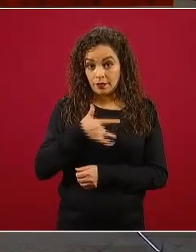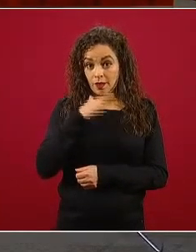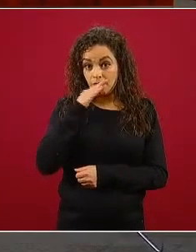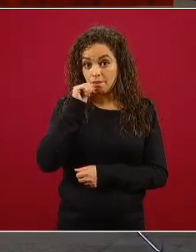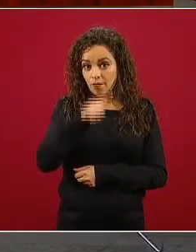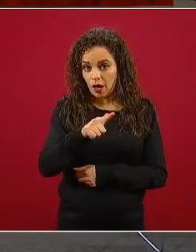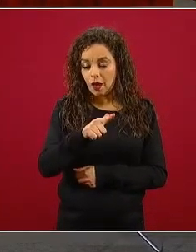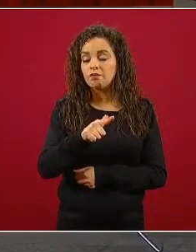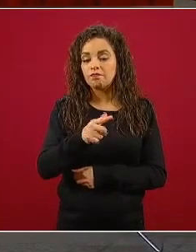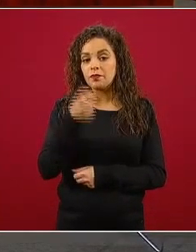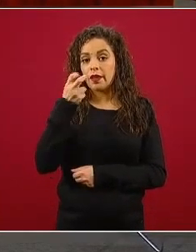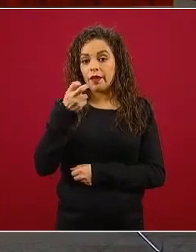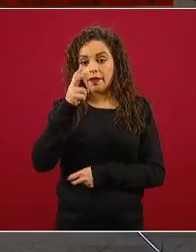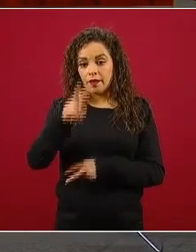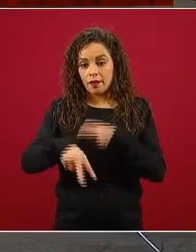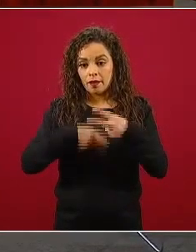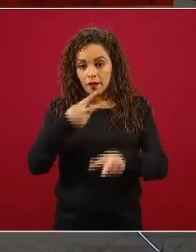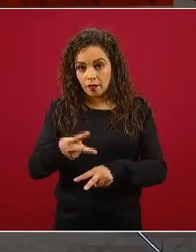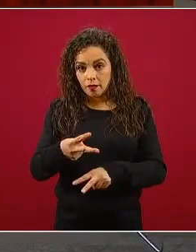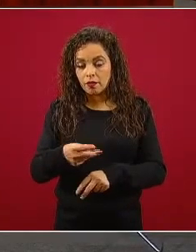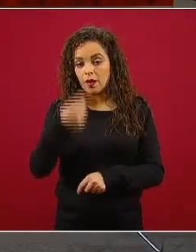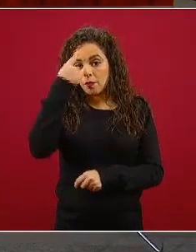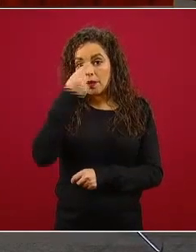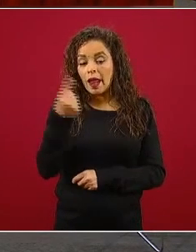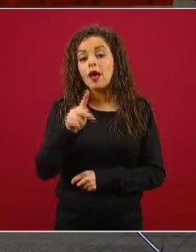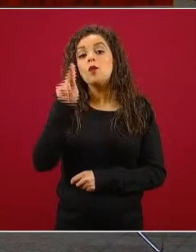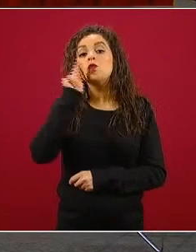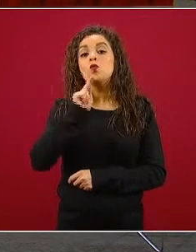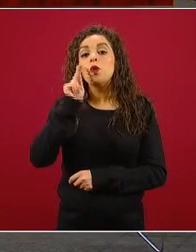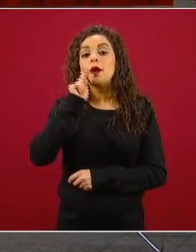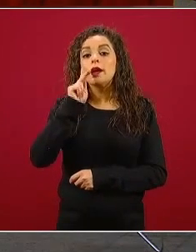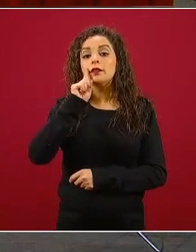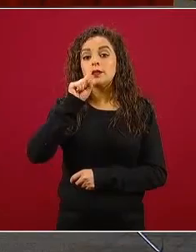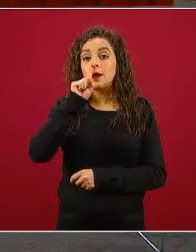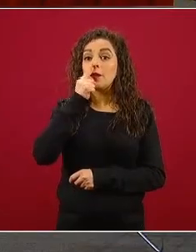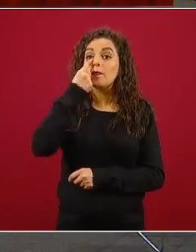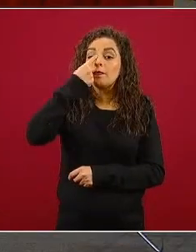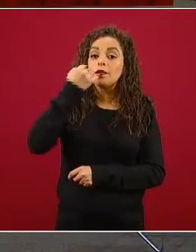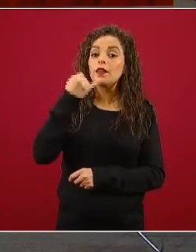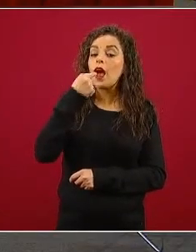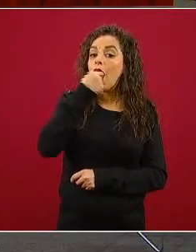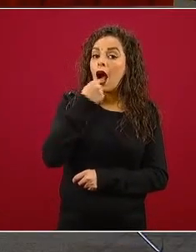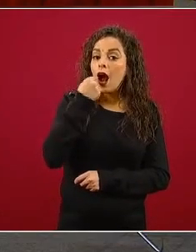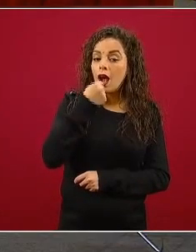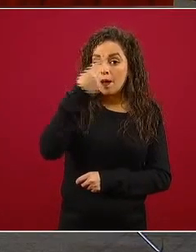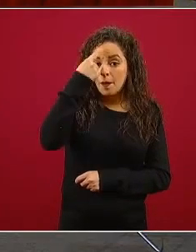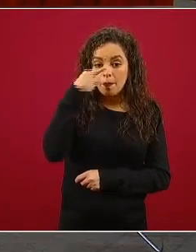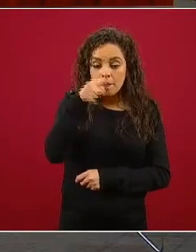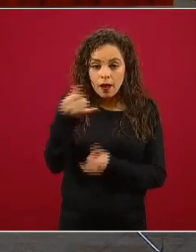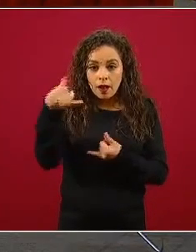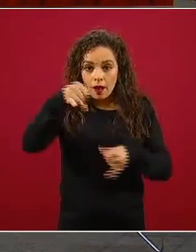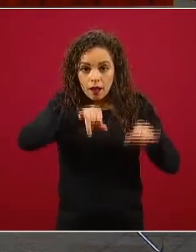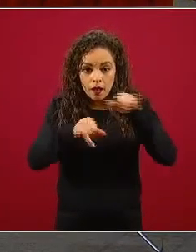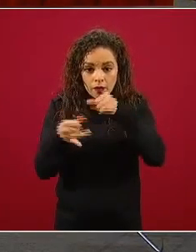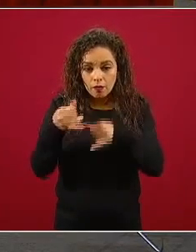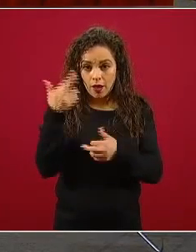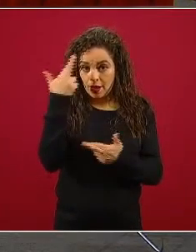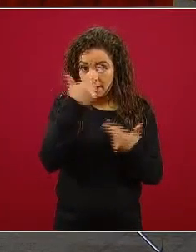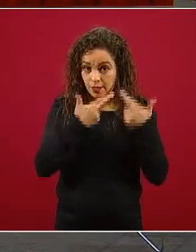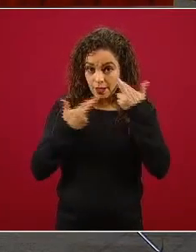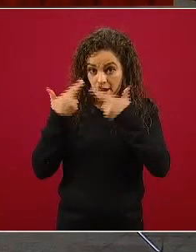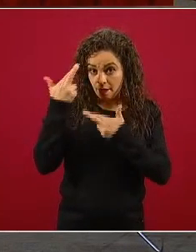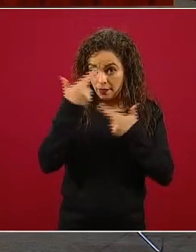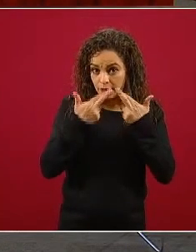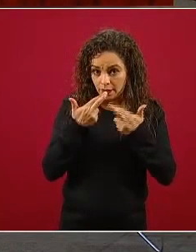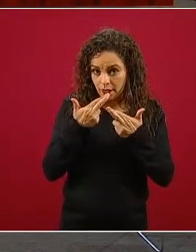de secreciones respiratorias para diagnóstico por laboratorio, lo deseable es